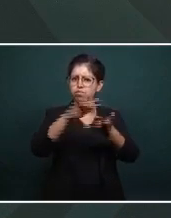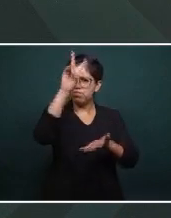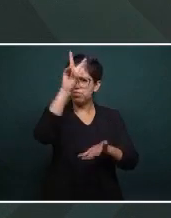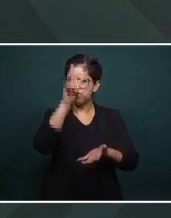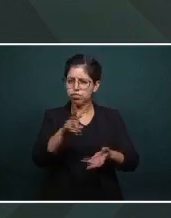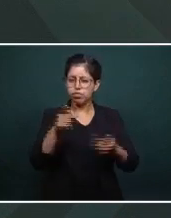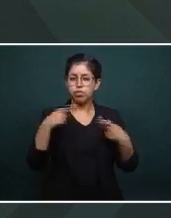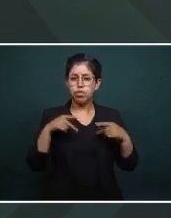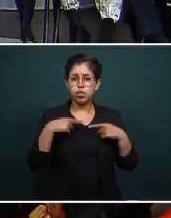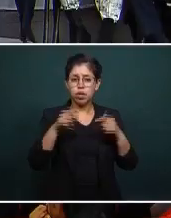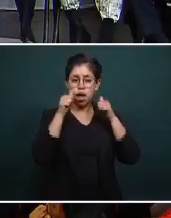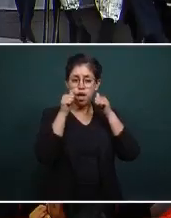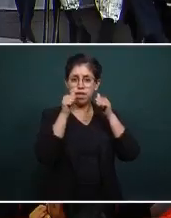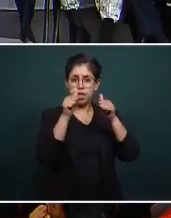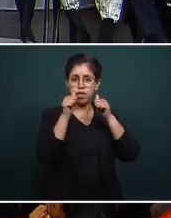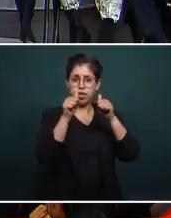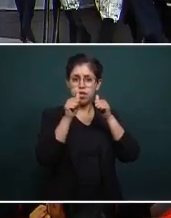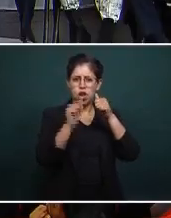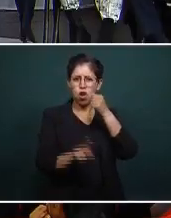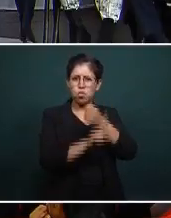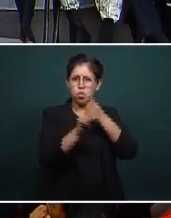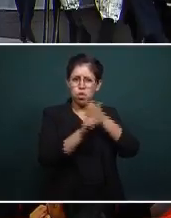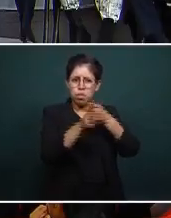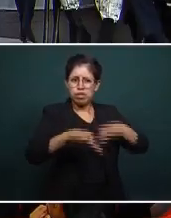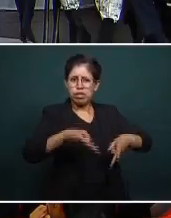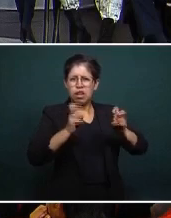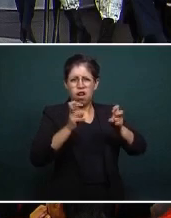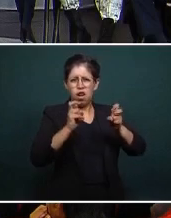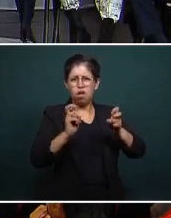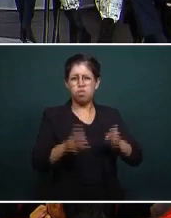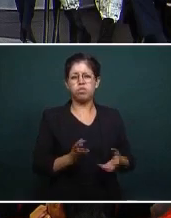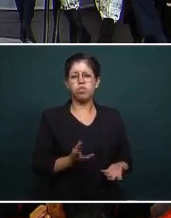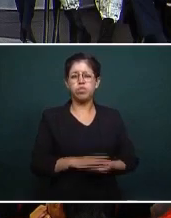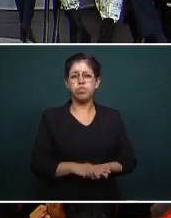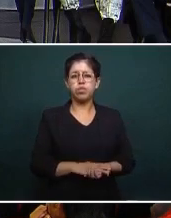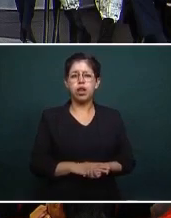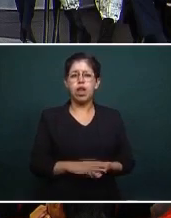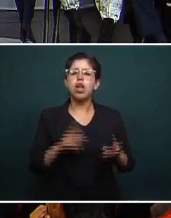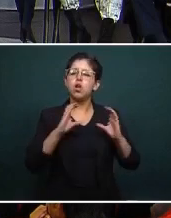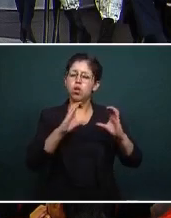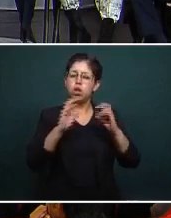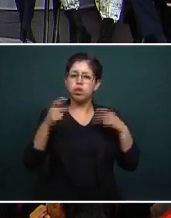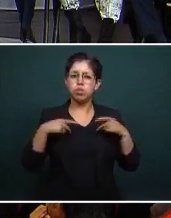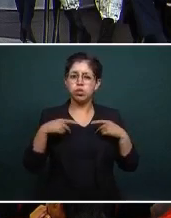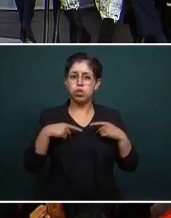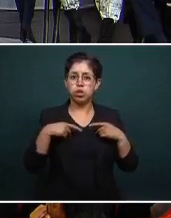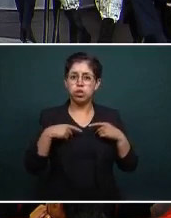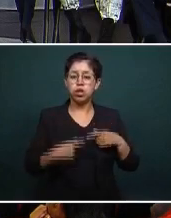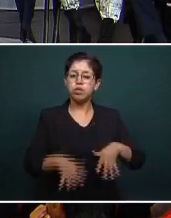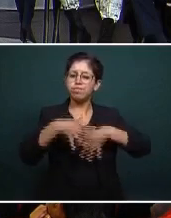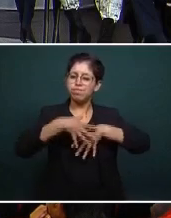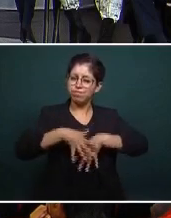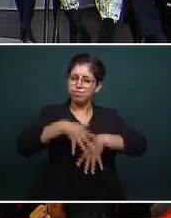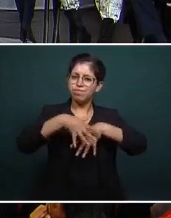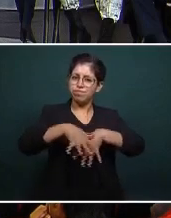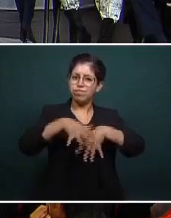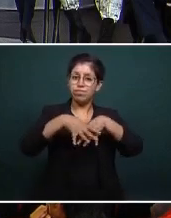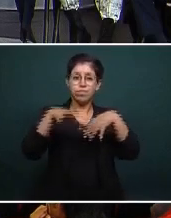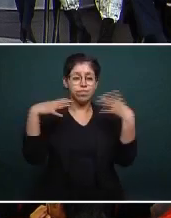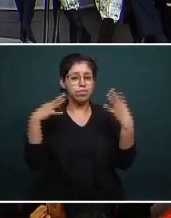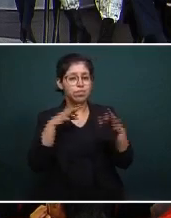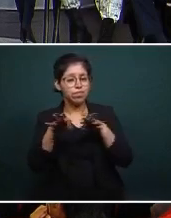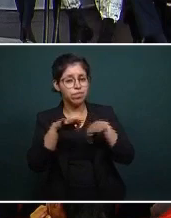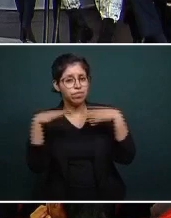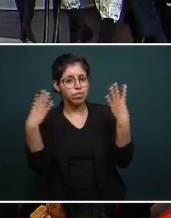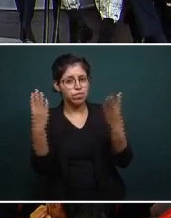la problemática que afecta a la ciudadanía. Todo este despliegue trabaja en coordinación con